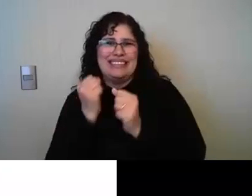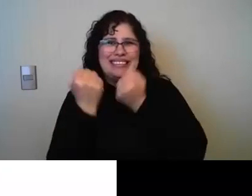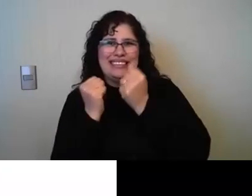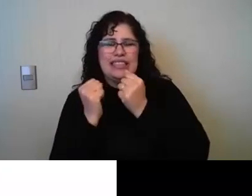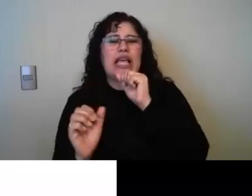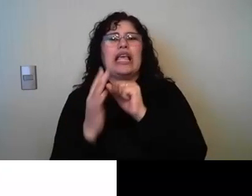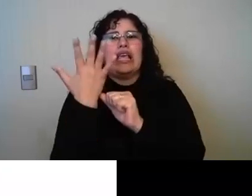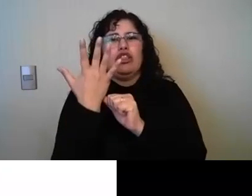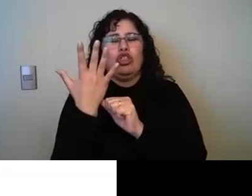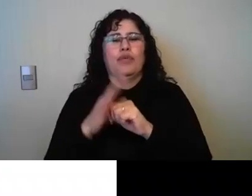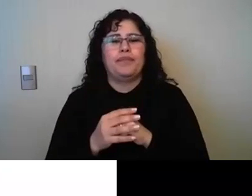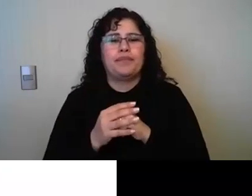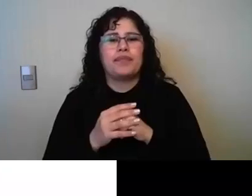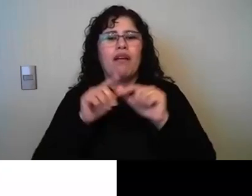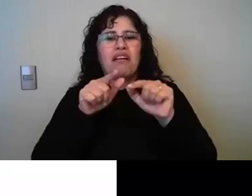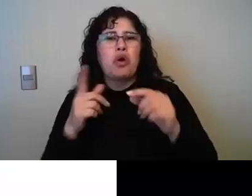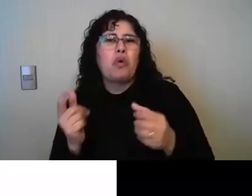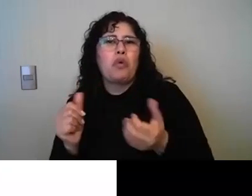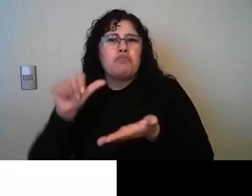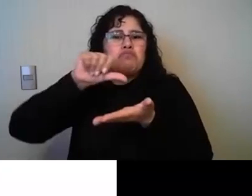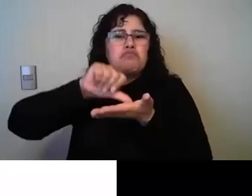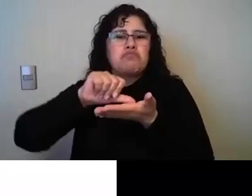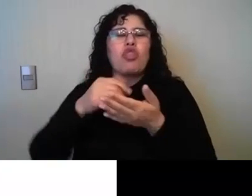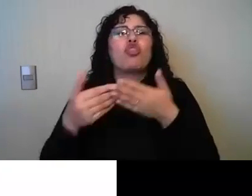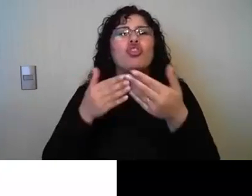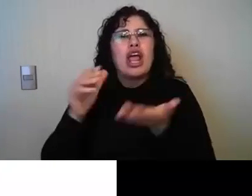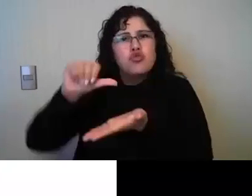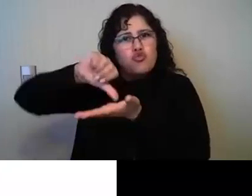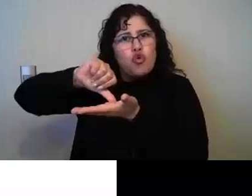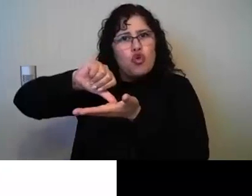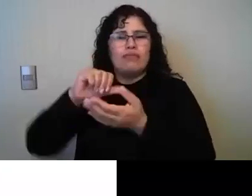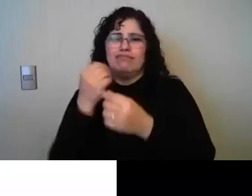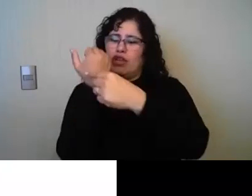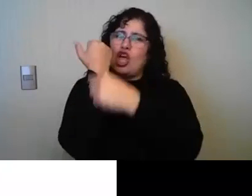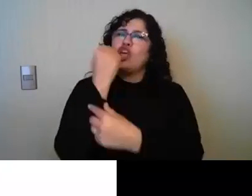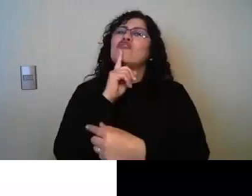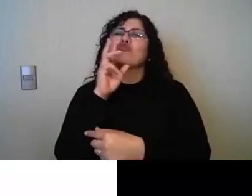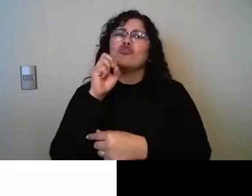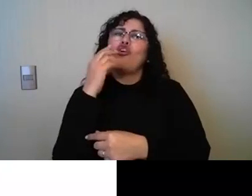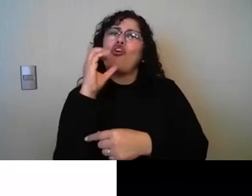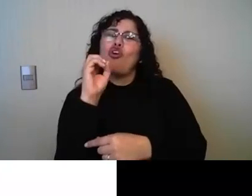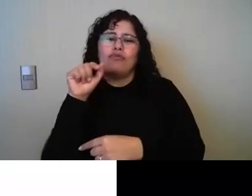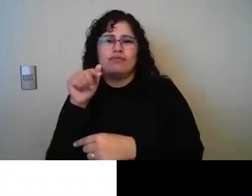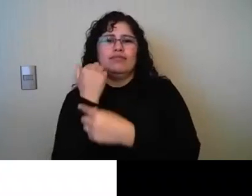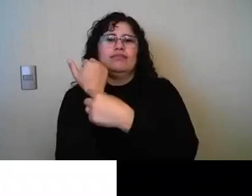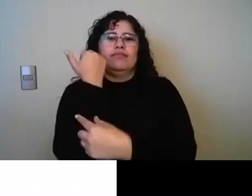y asociarlo a su núcleo o al tronco cefálico y lo mismo hacia el nivel superior. Bueno,